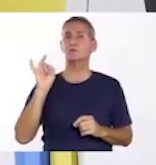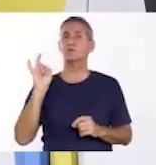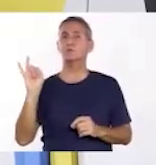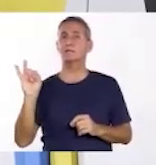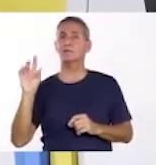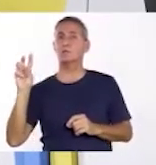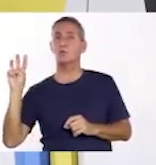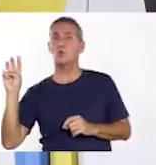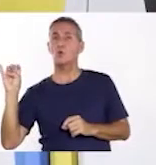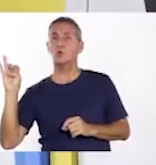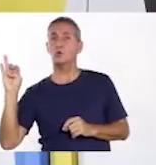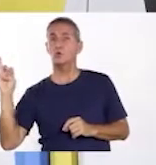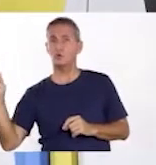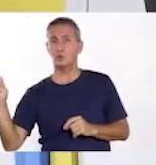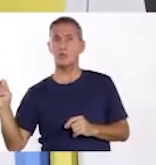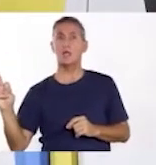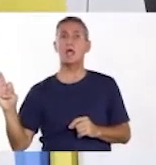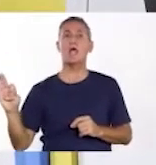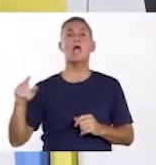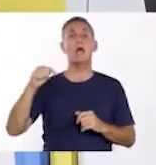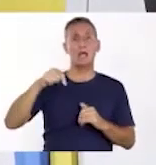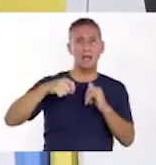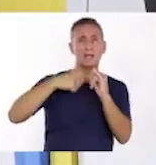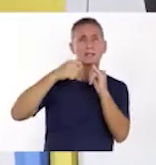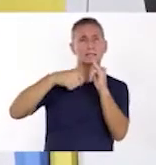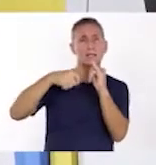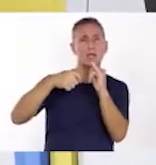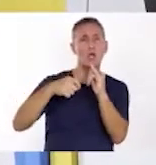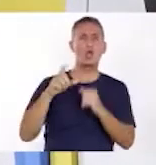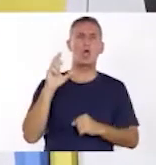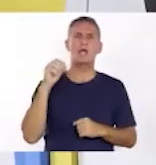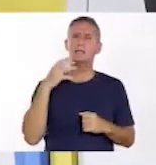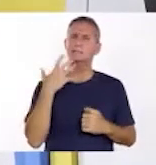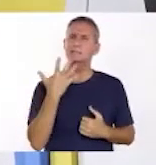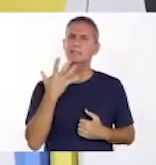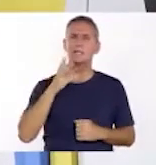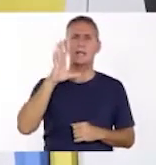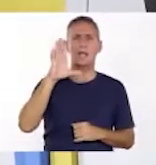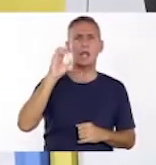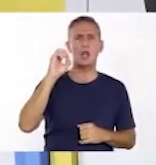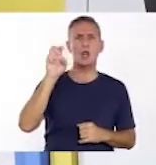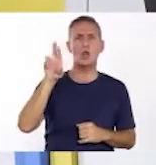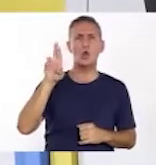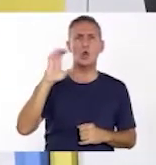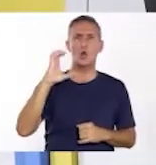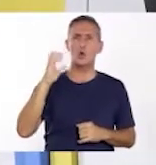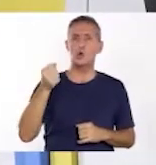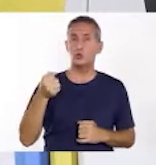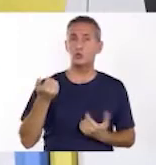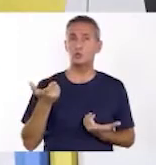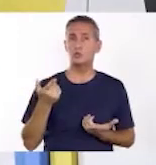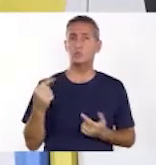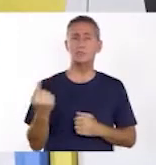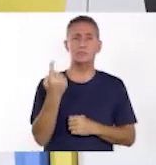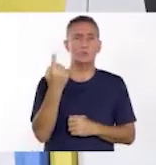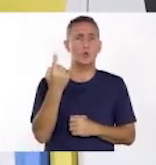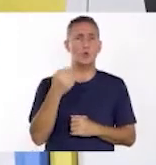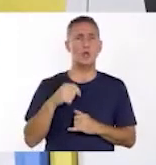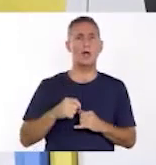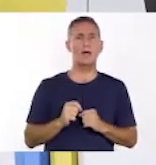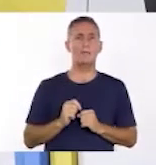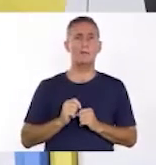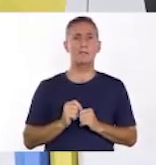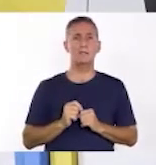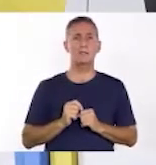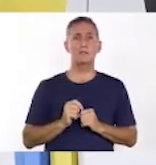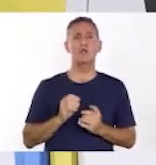porque vamos a poner un documental acerca de García Lorca y solamente lo voy a poner en